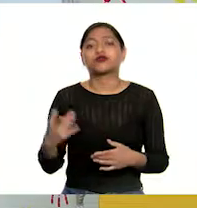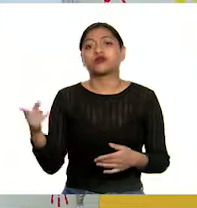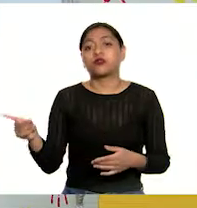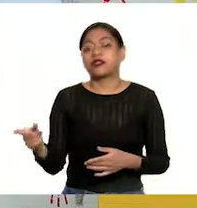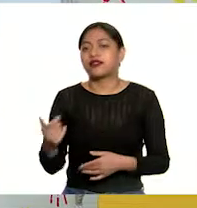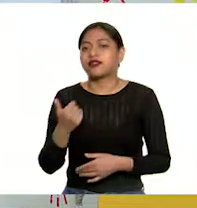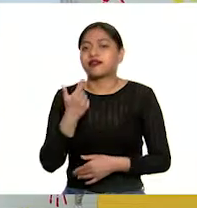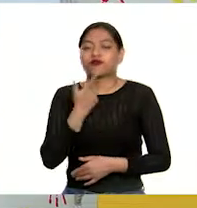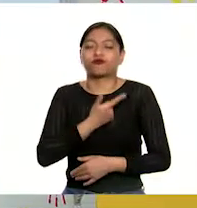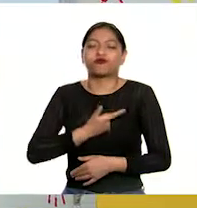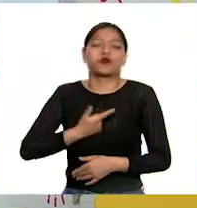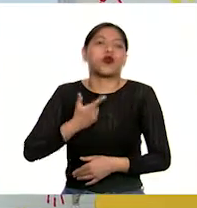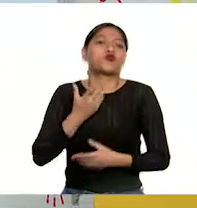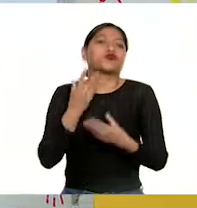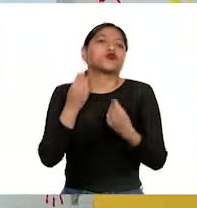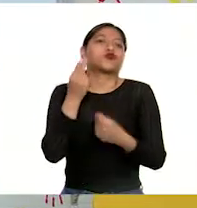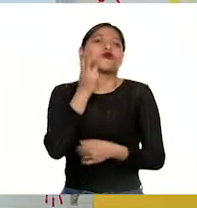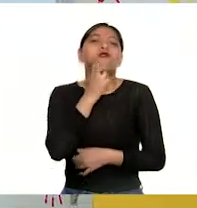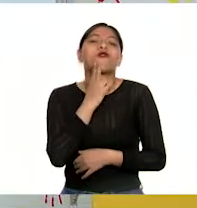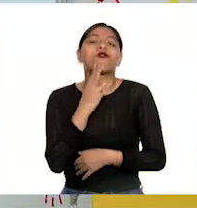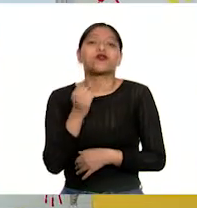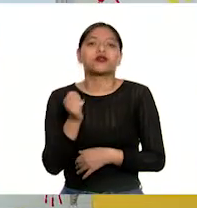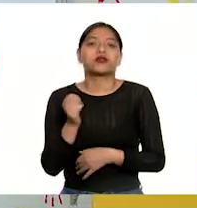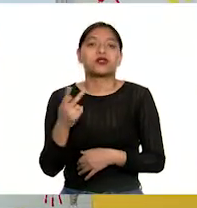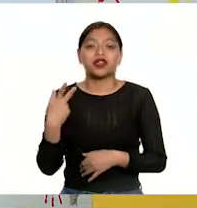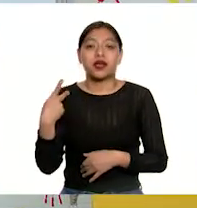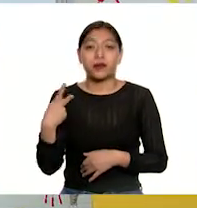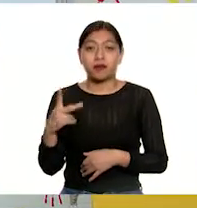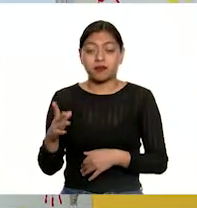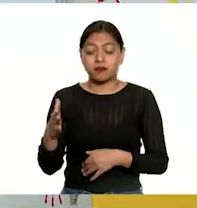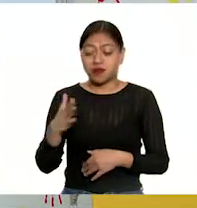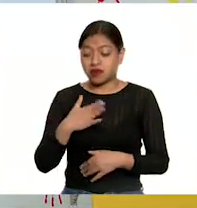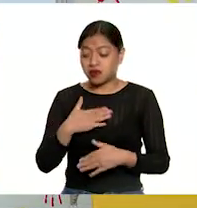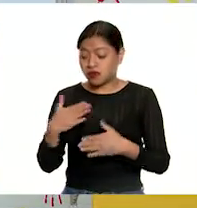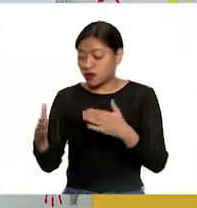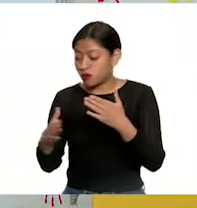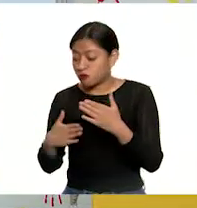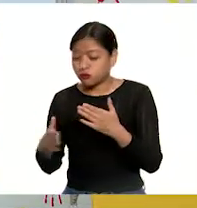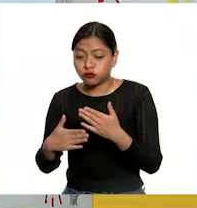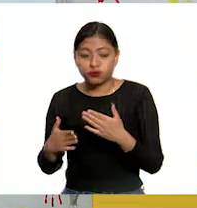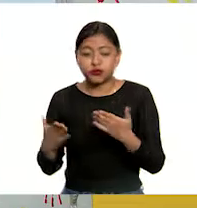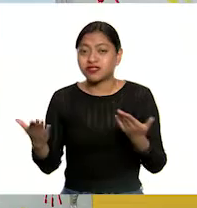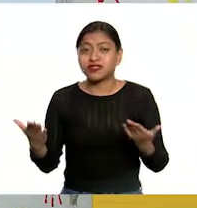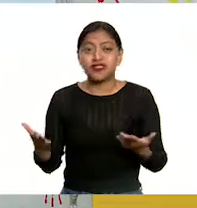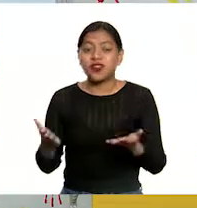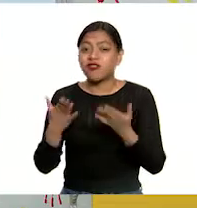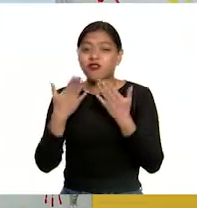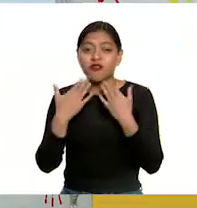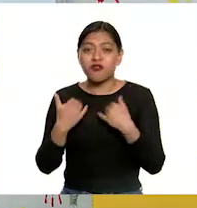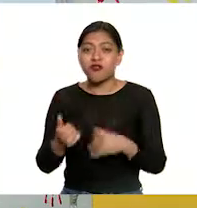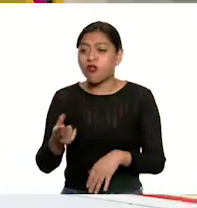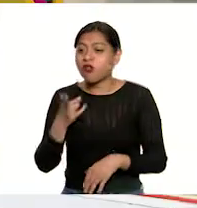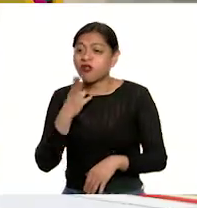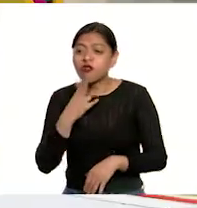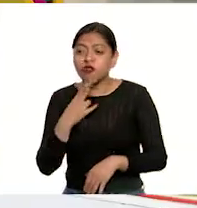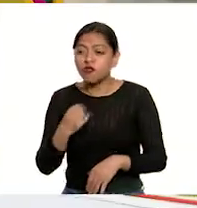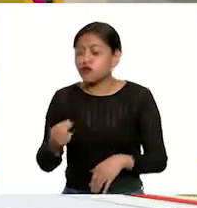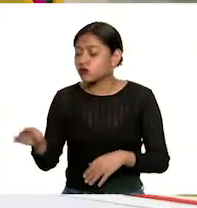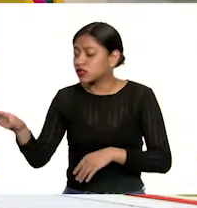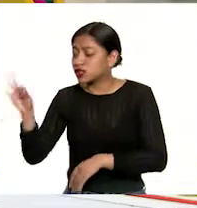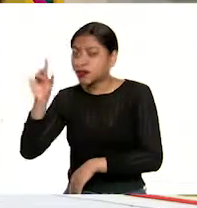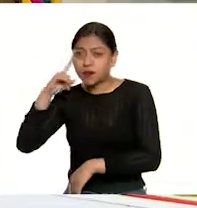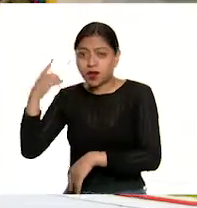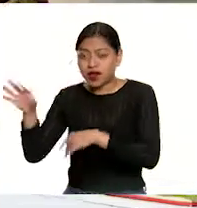los postres, pero no los tenía en su cocina. Ah, ¿no? No había nada dulce para hacer un postre